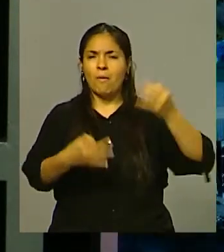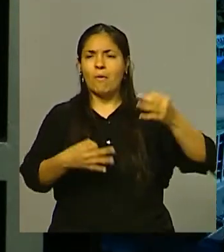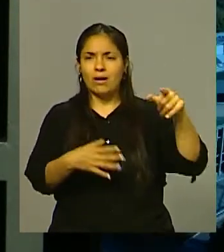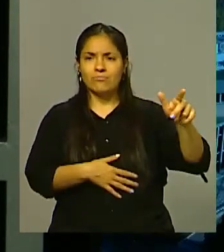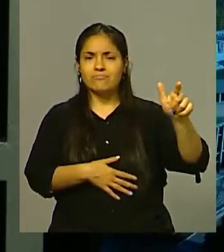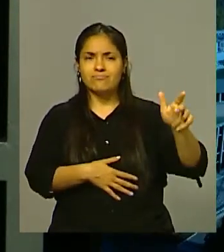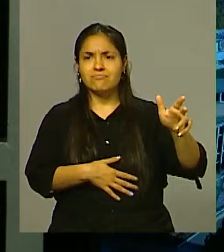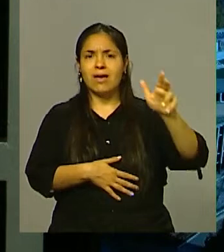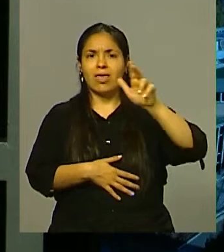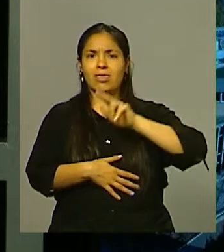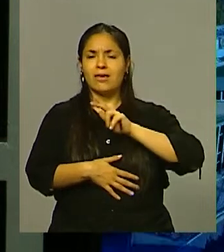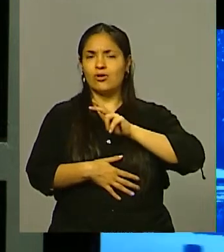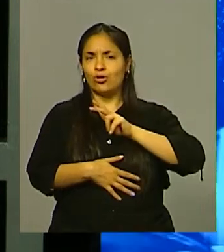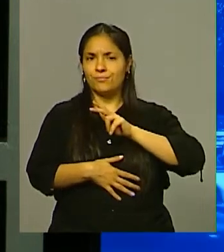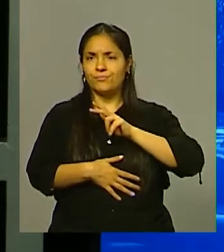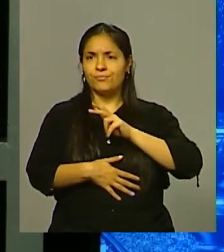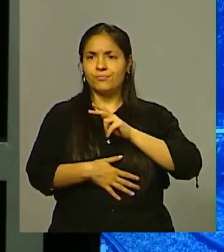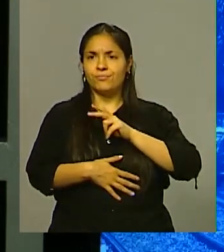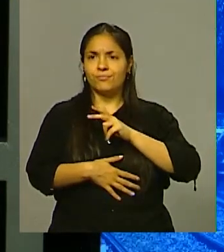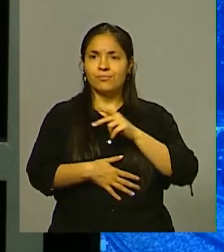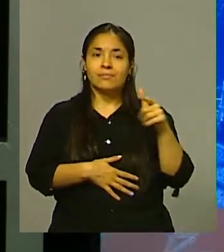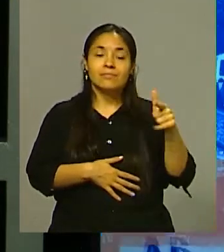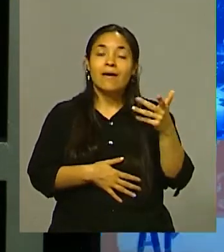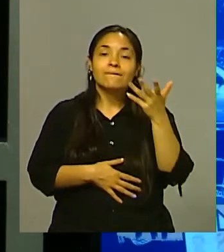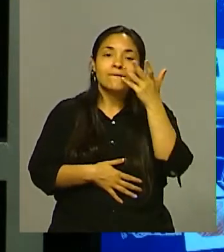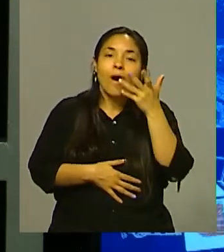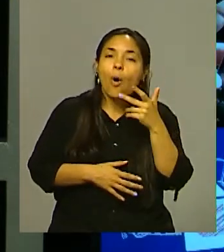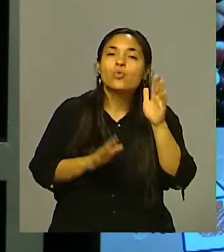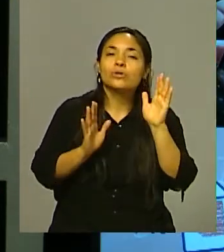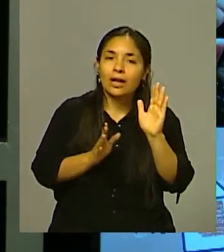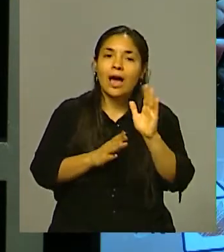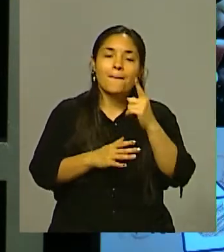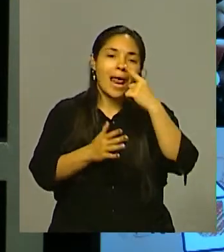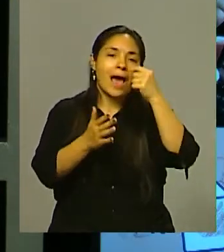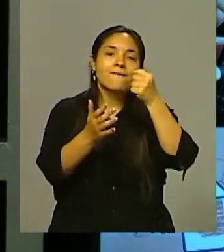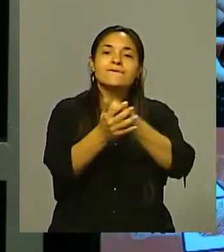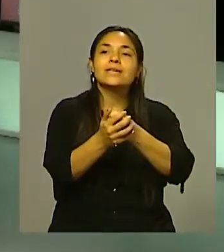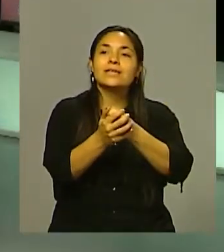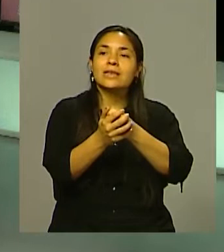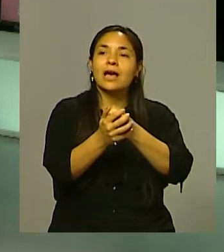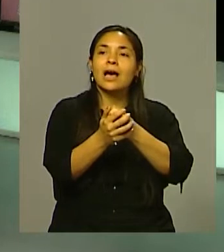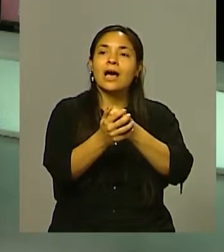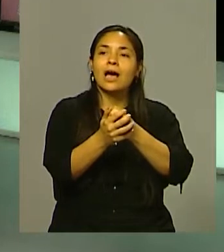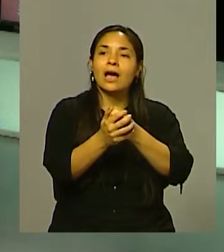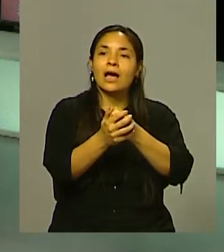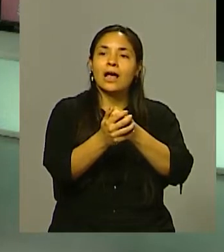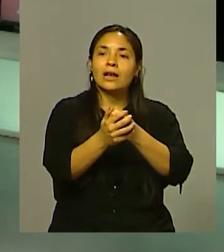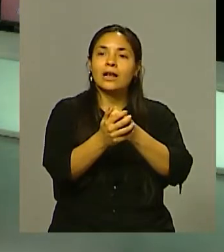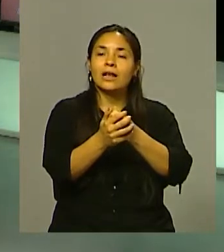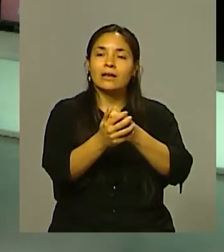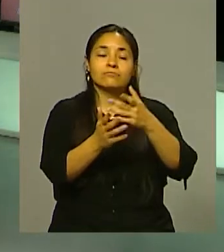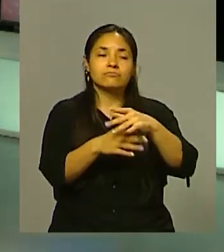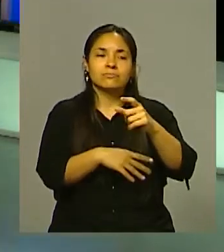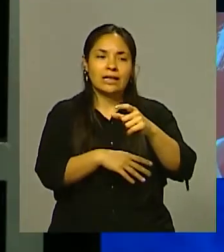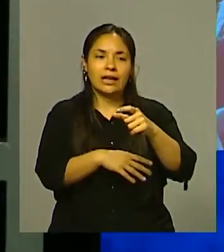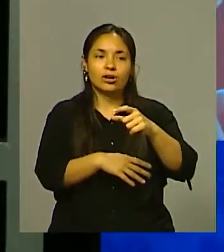dijo que su ilusión era que estuviera para finales de enero. La verdad es que es